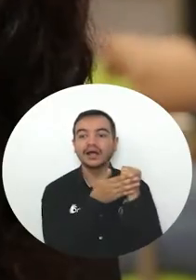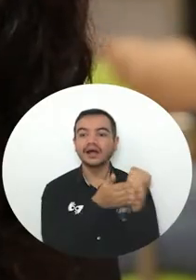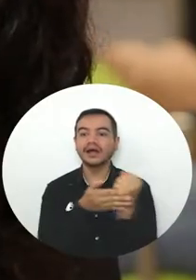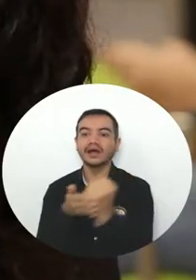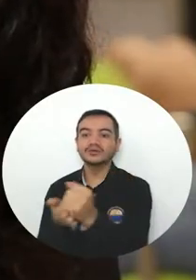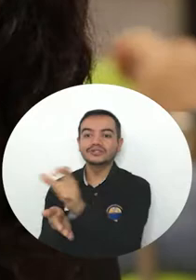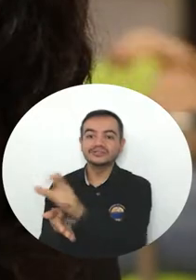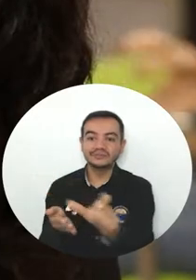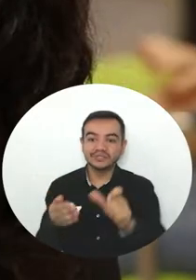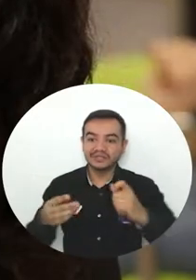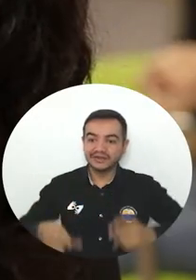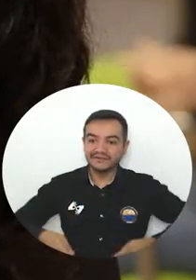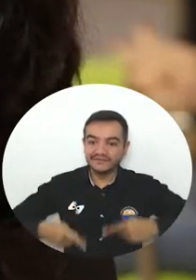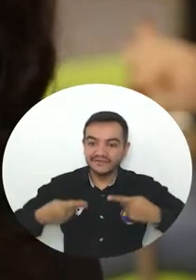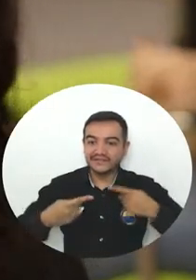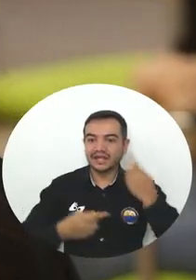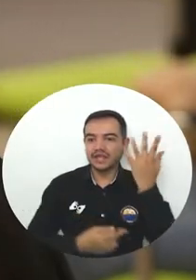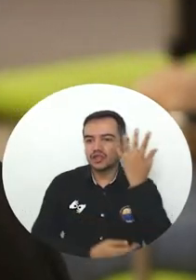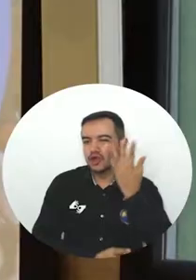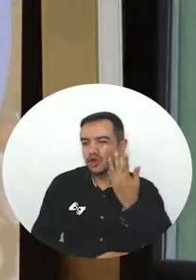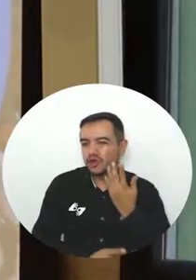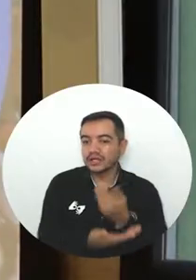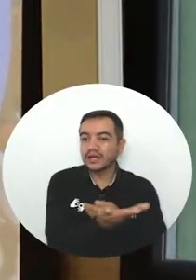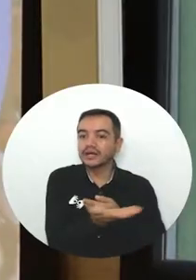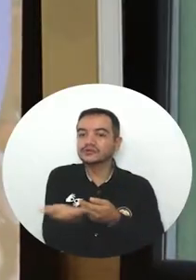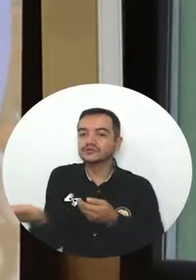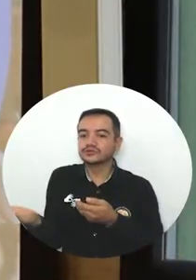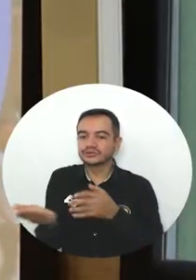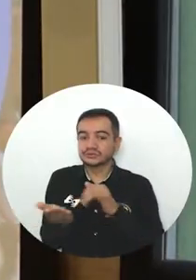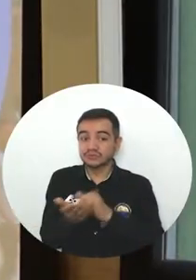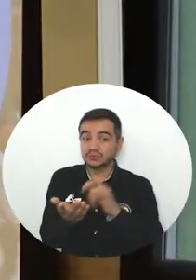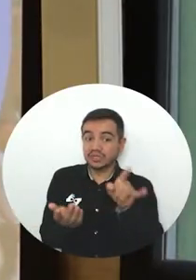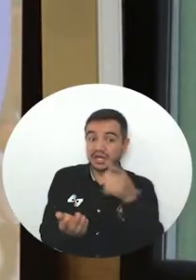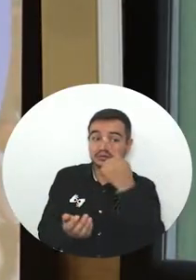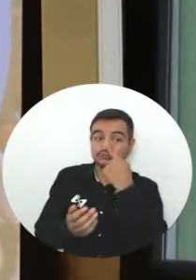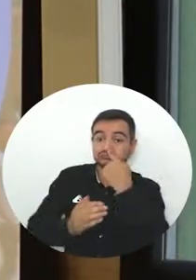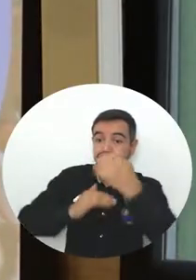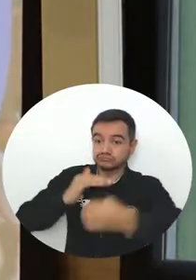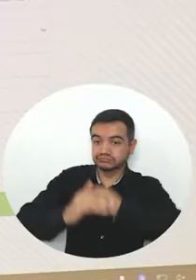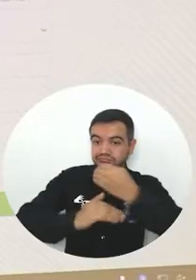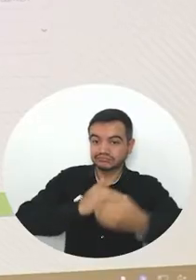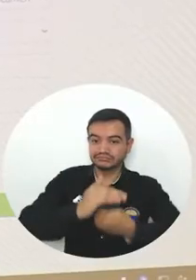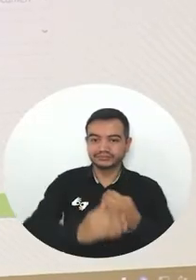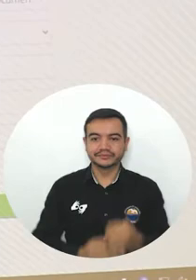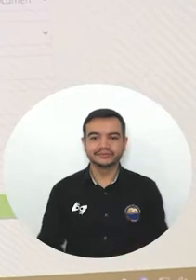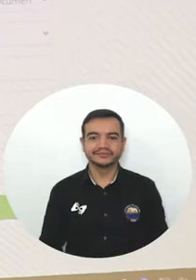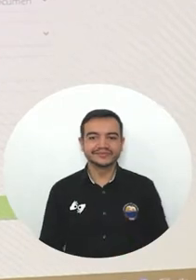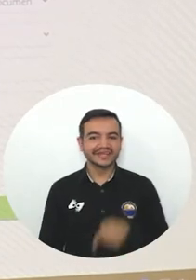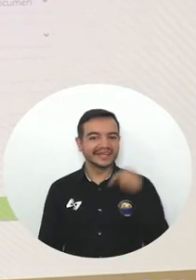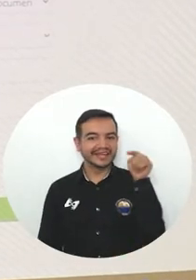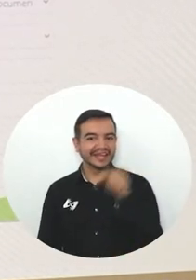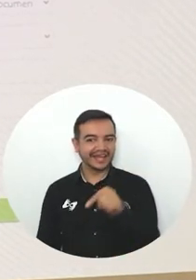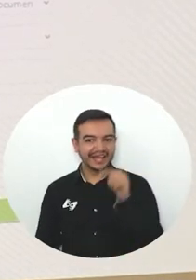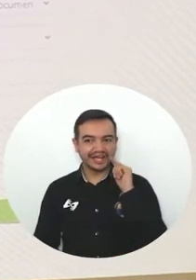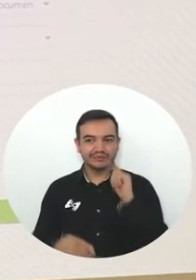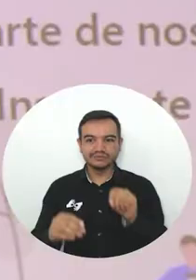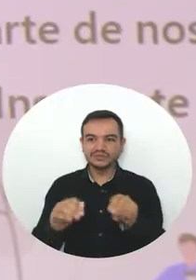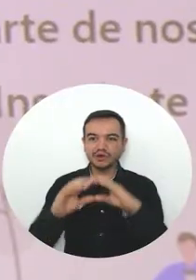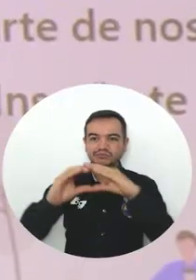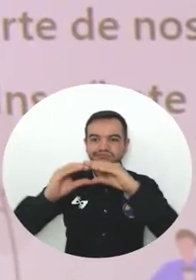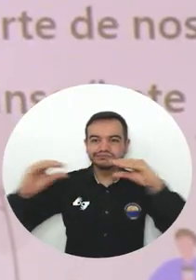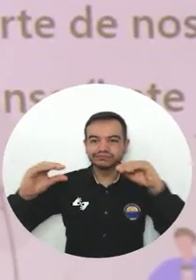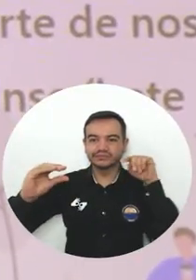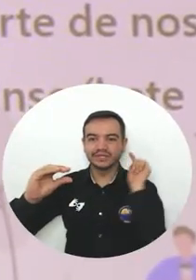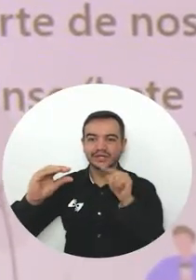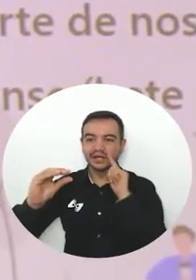sea práctico en la vida cotidiana de todos los ciudadanos y ciudadanas que puedan acceder a esta información. La novedosa plataforma ayuda a fortalecer